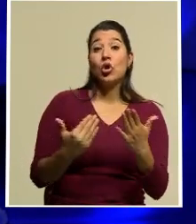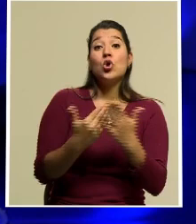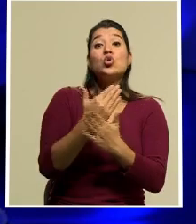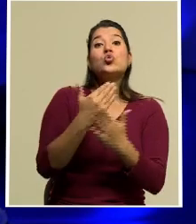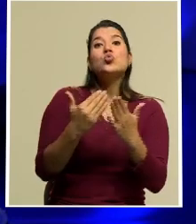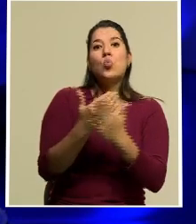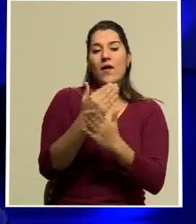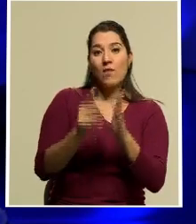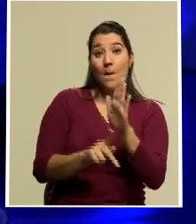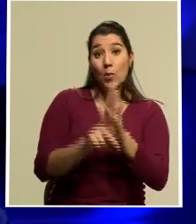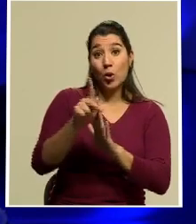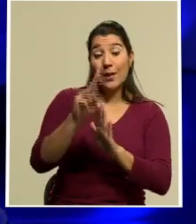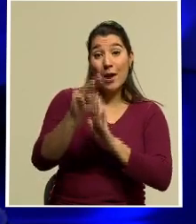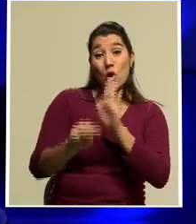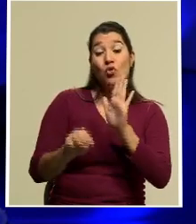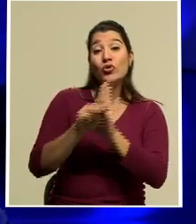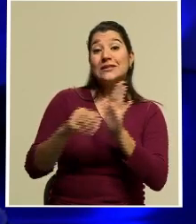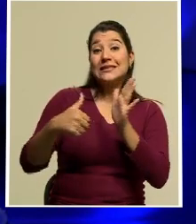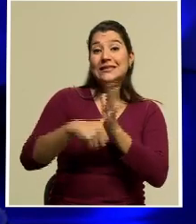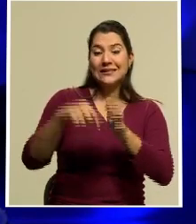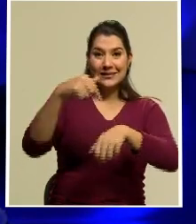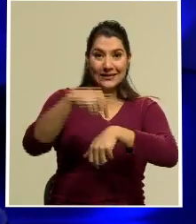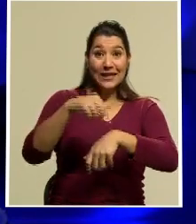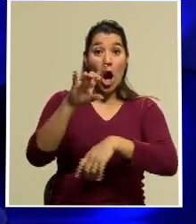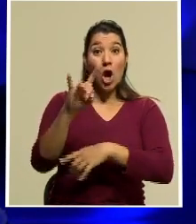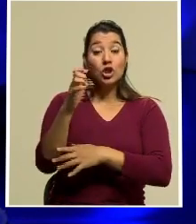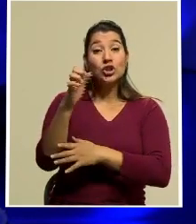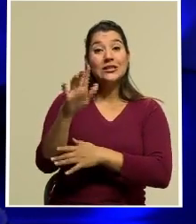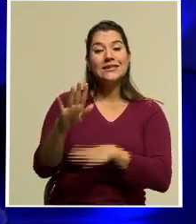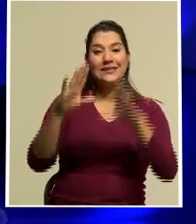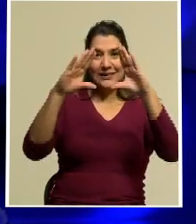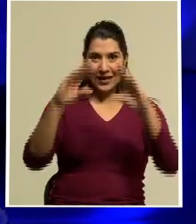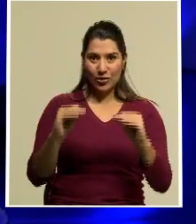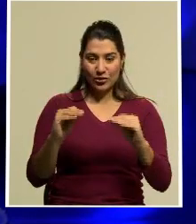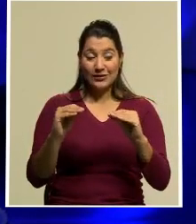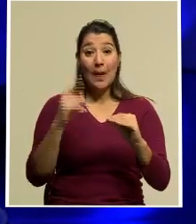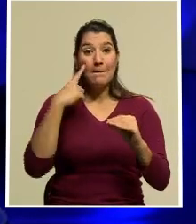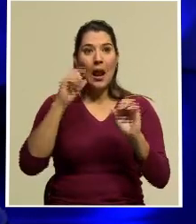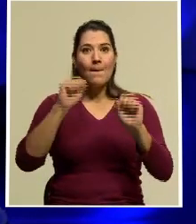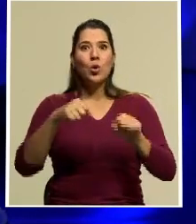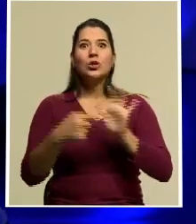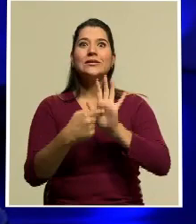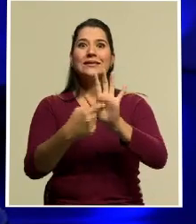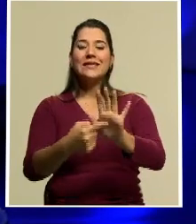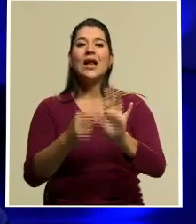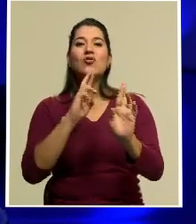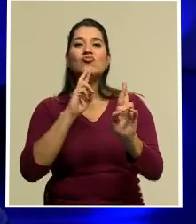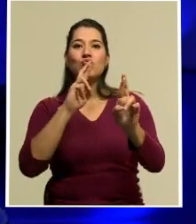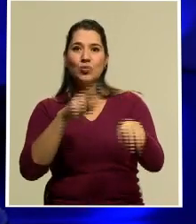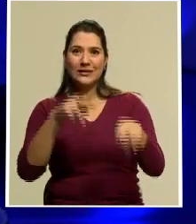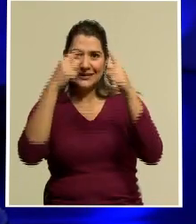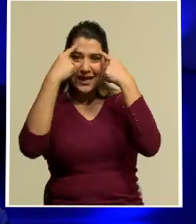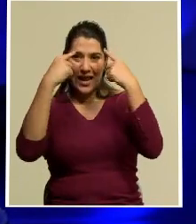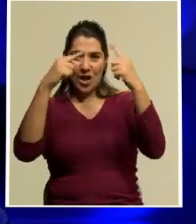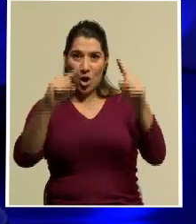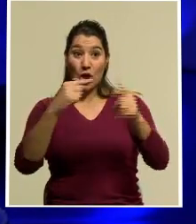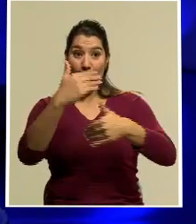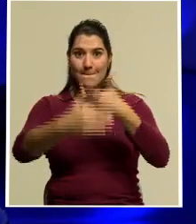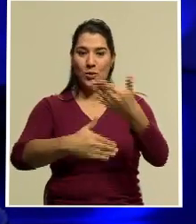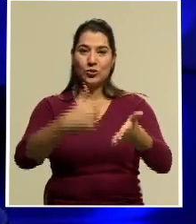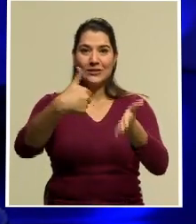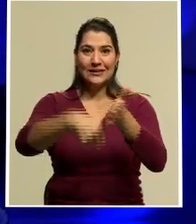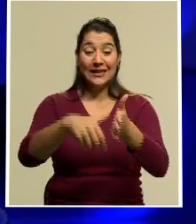de Currículo Electoral a las 8:15 de la noche para dar a conocer los resultados de esta